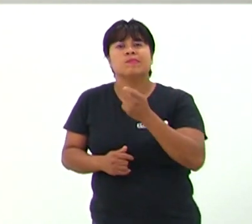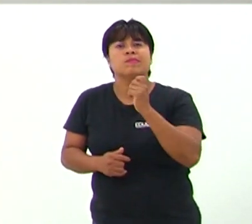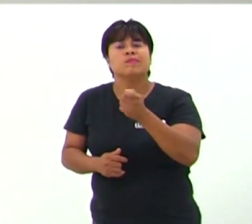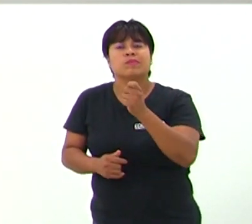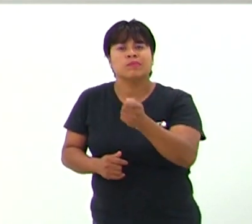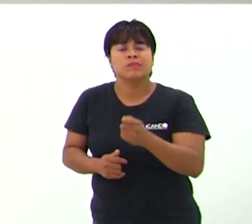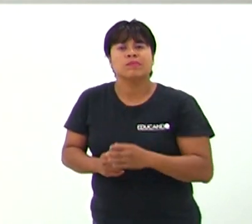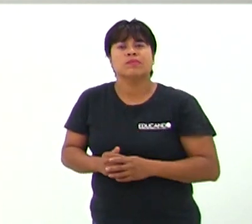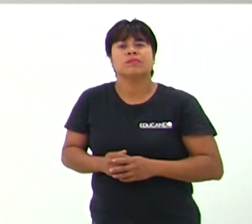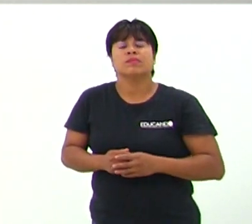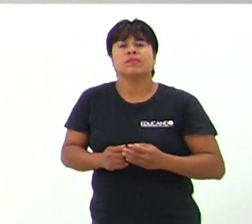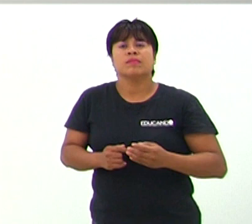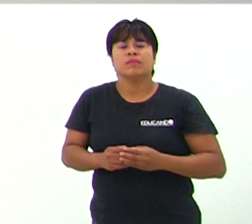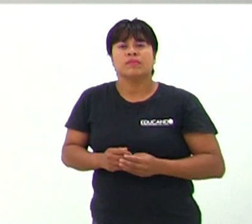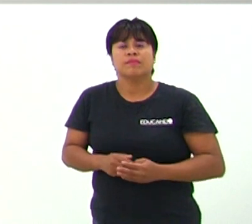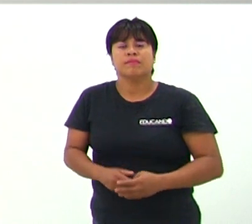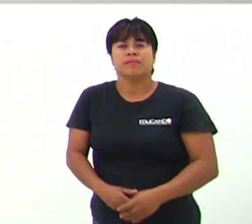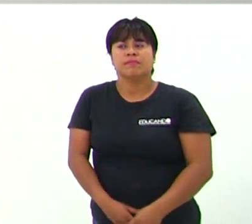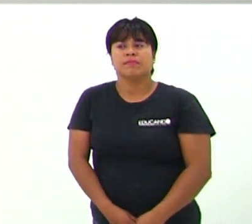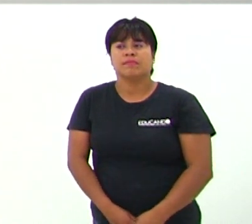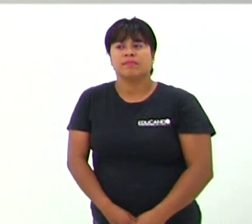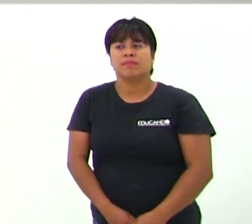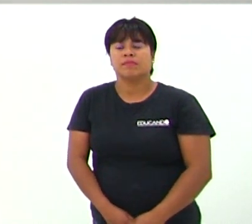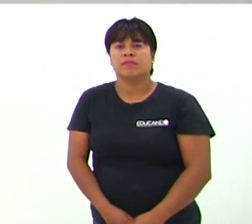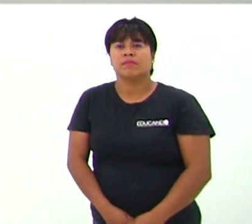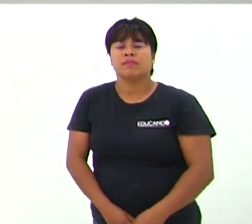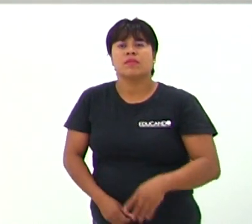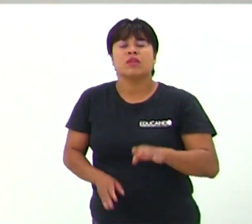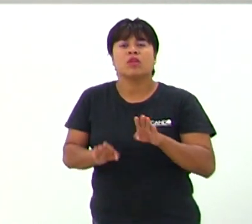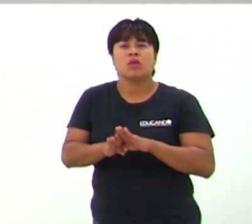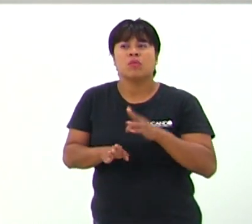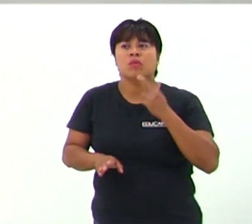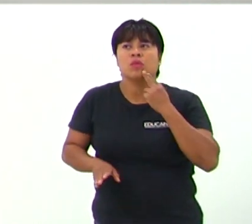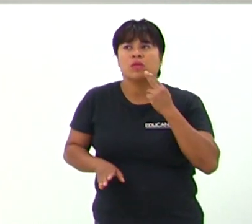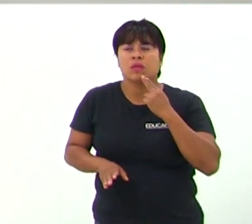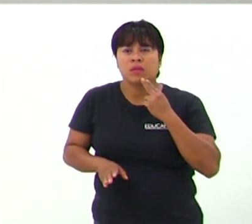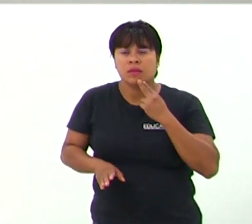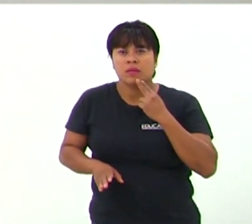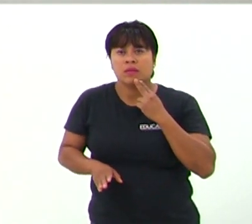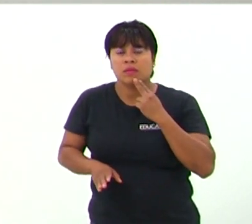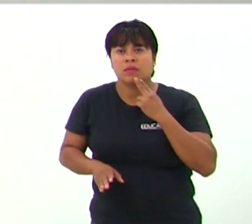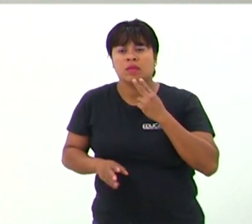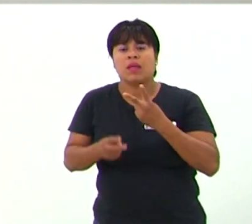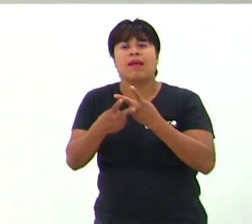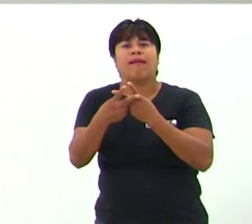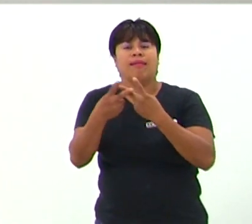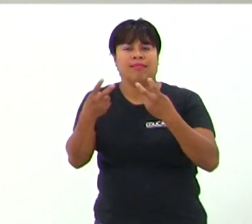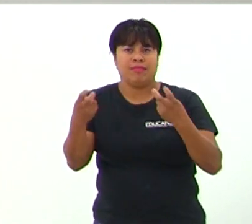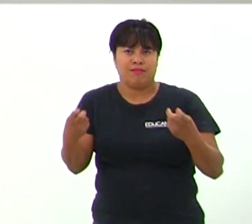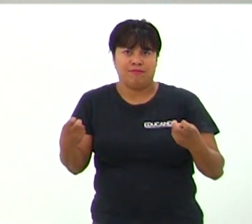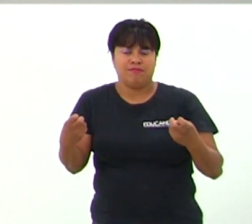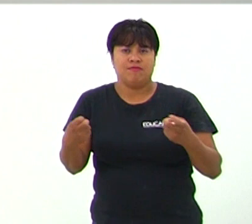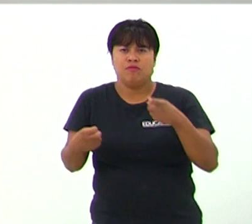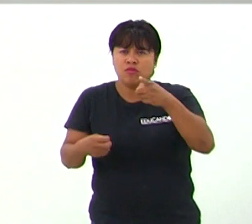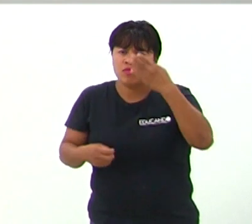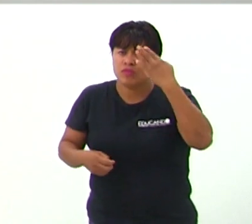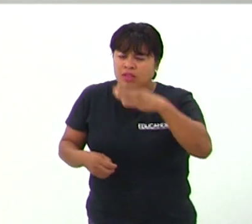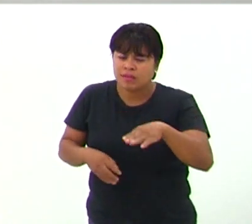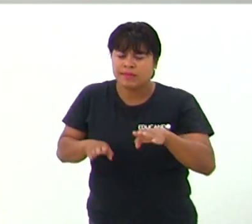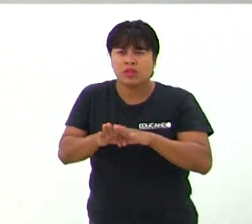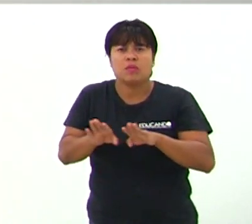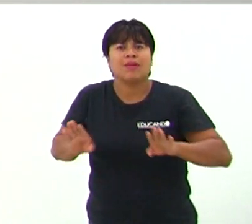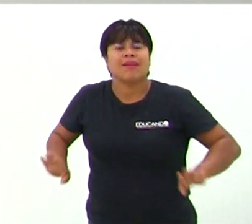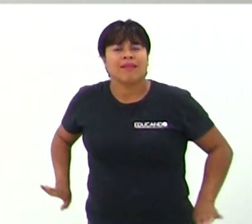son, o de lo que es, la utilización de adjetivos. Tú sabes que una de